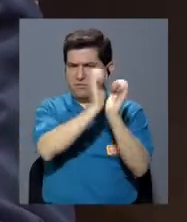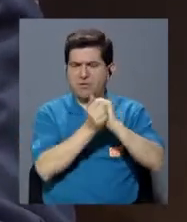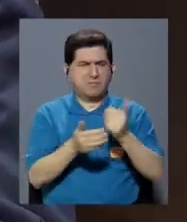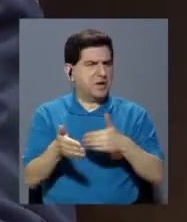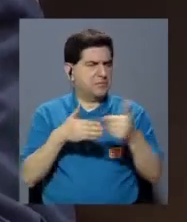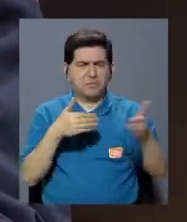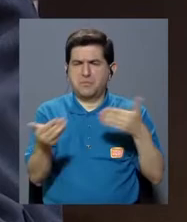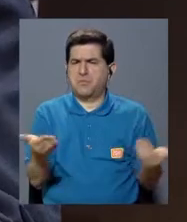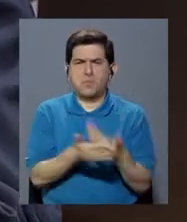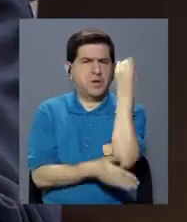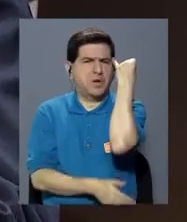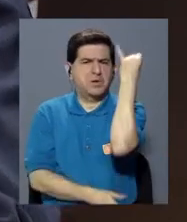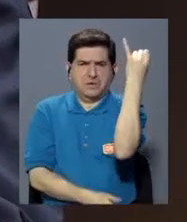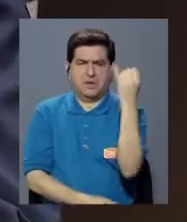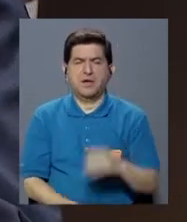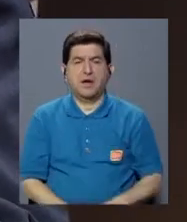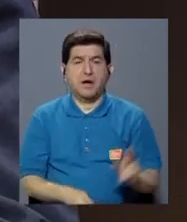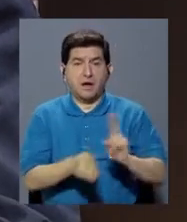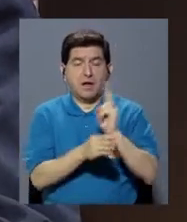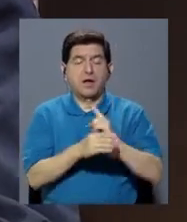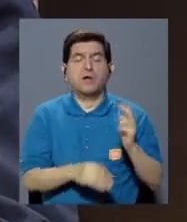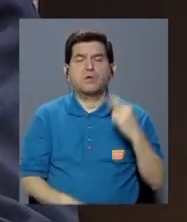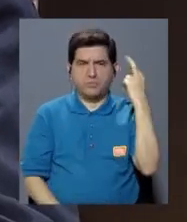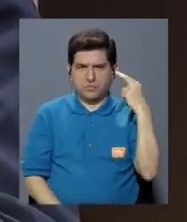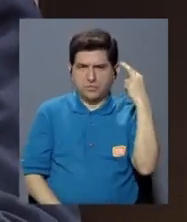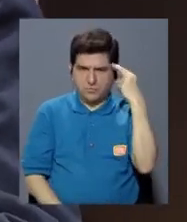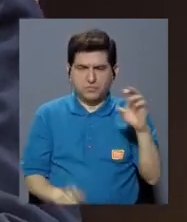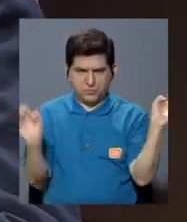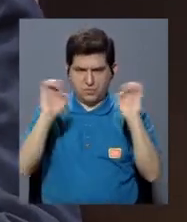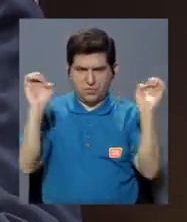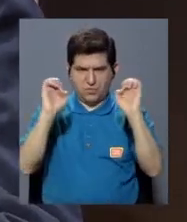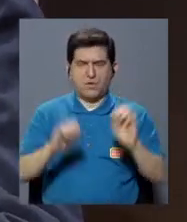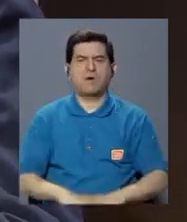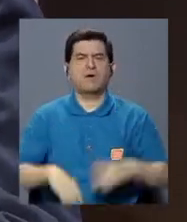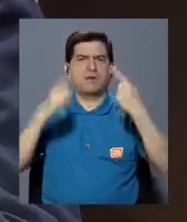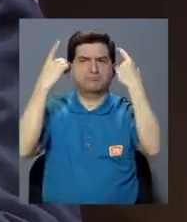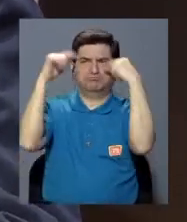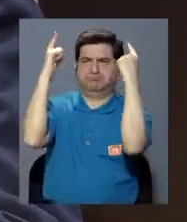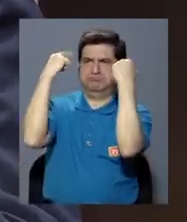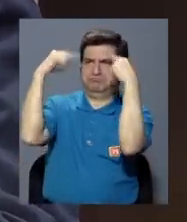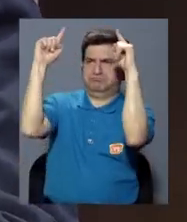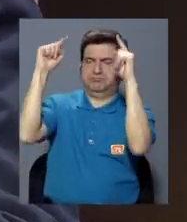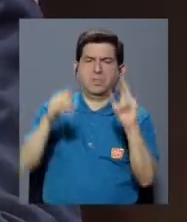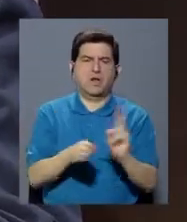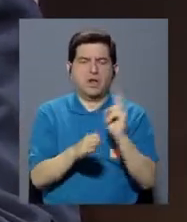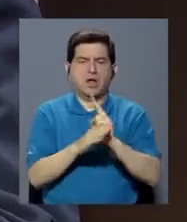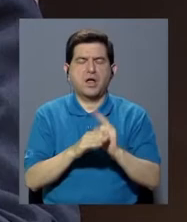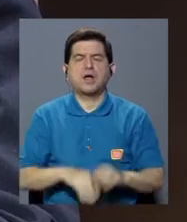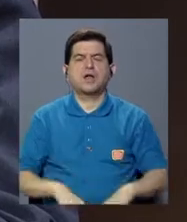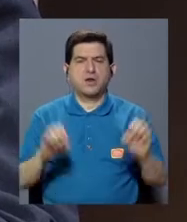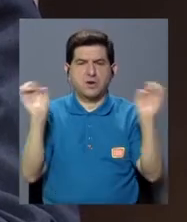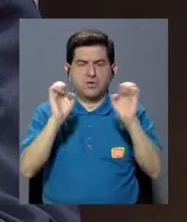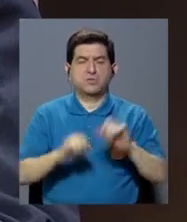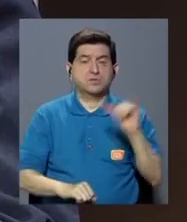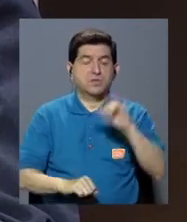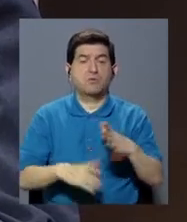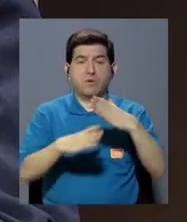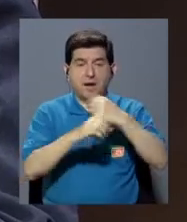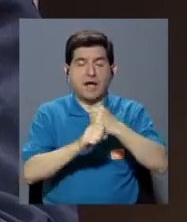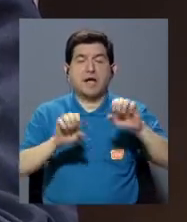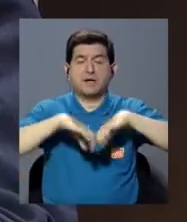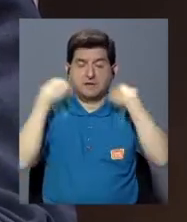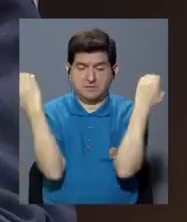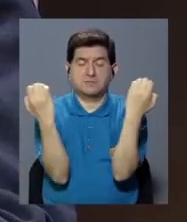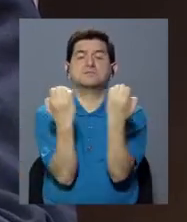¿verdad?, en cuanto a uso racional de energía, en cuanto a eficiencia en el uso de la energía, eficiencia en la fabricación de